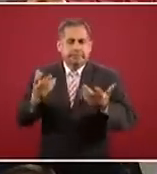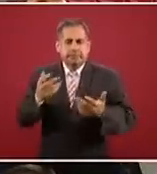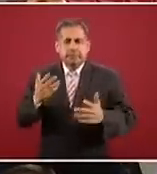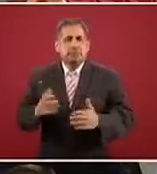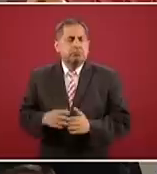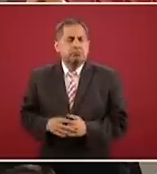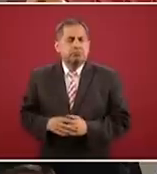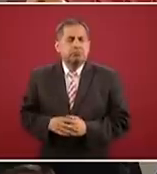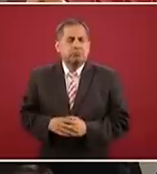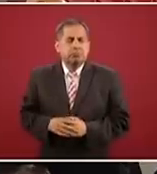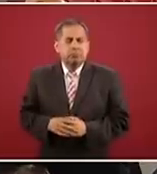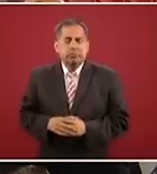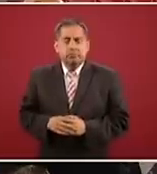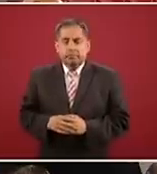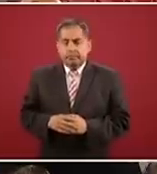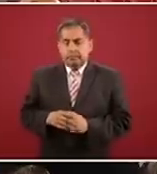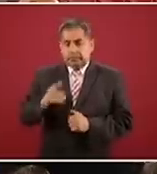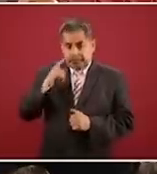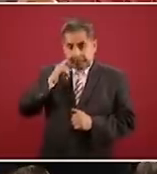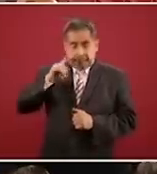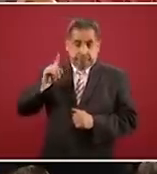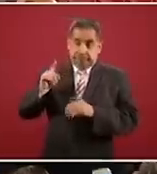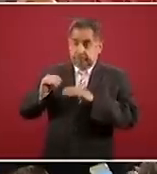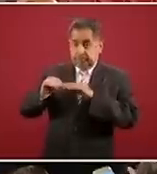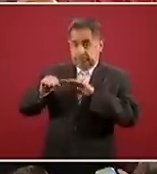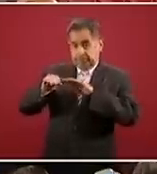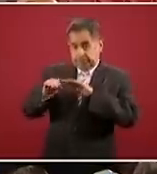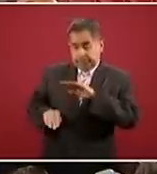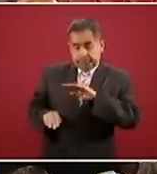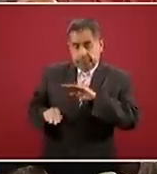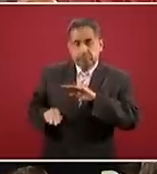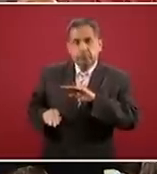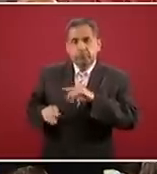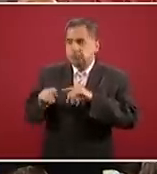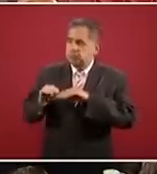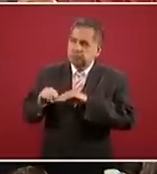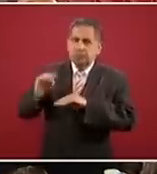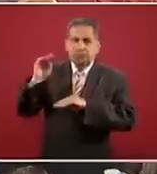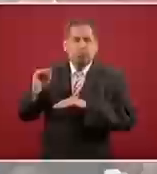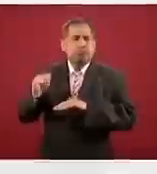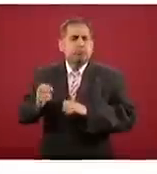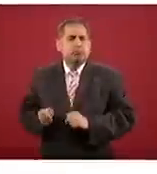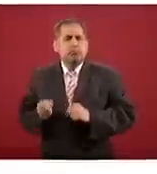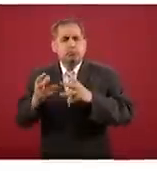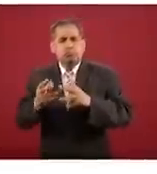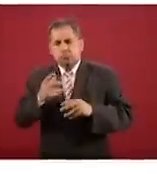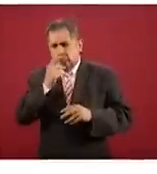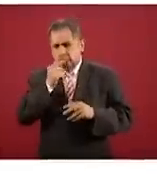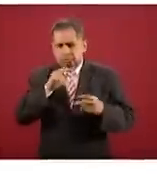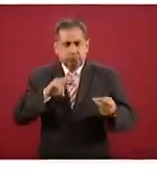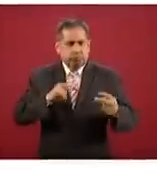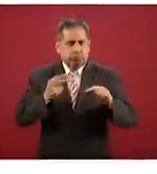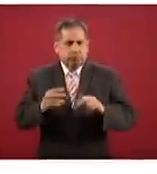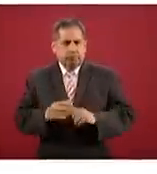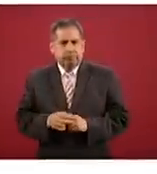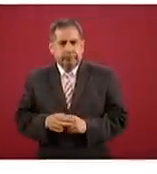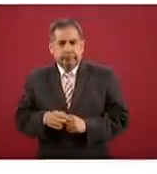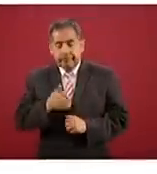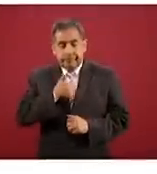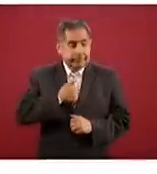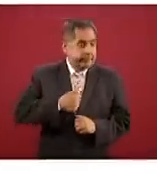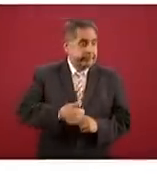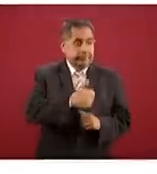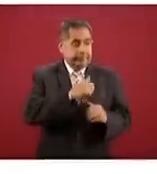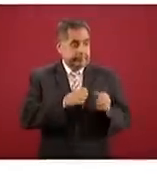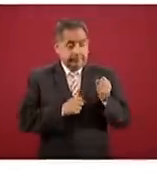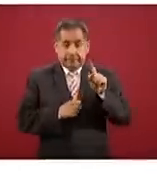positivo. Aquí está la gráfica, los que están abajo de la media nacional, los que están arriba. ¿Cuántos policías hay por cada